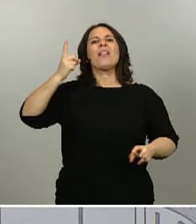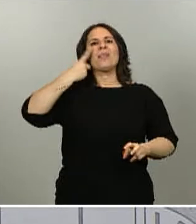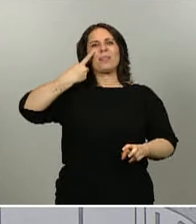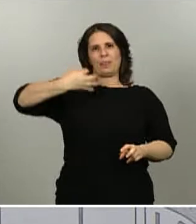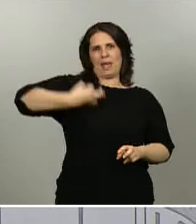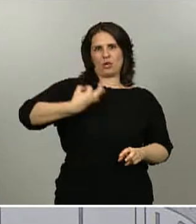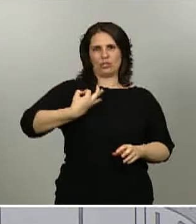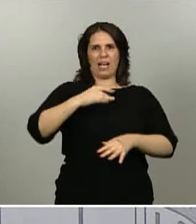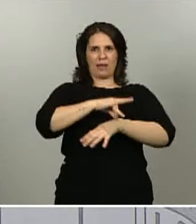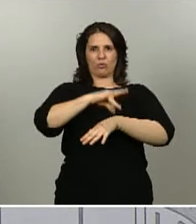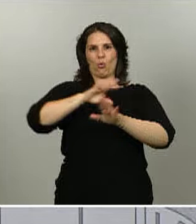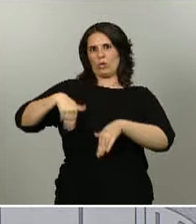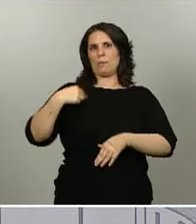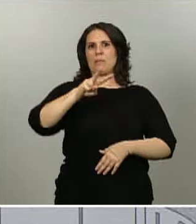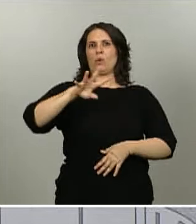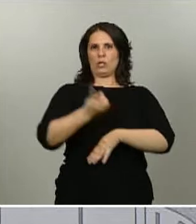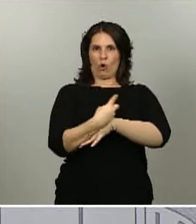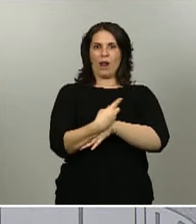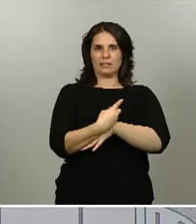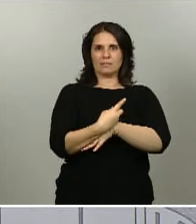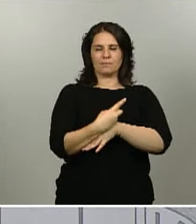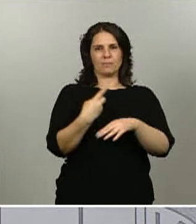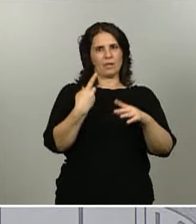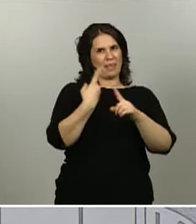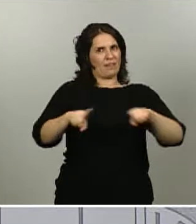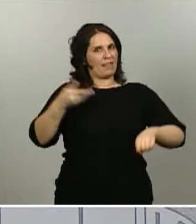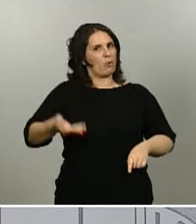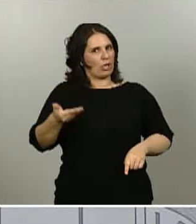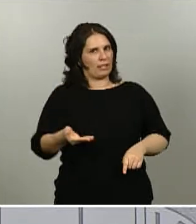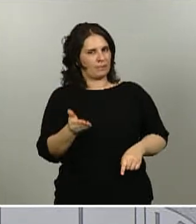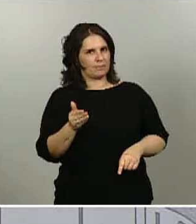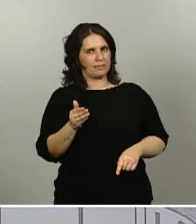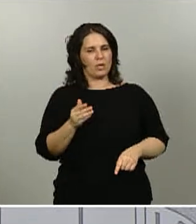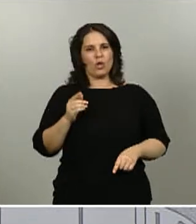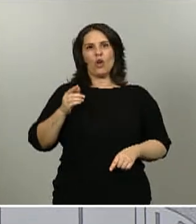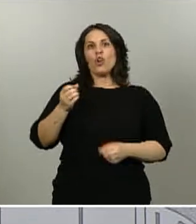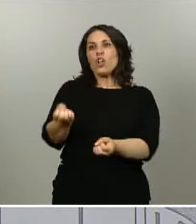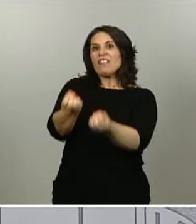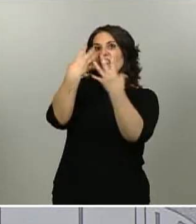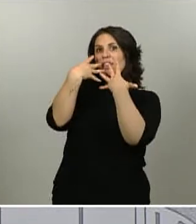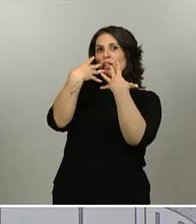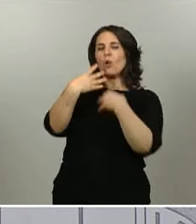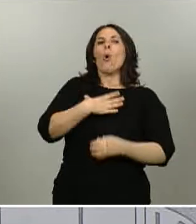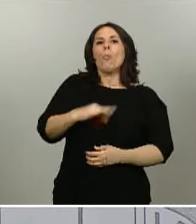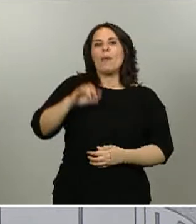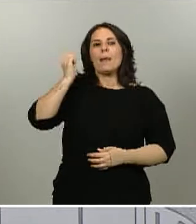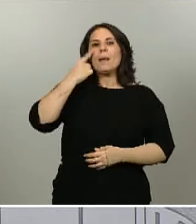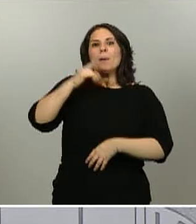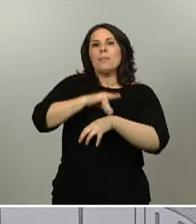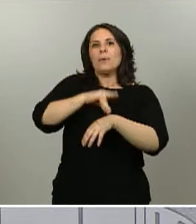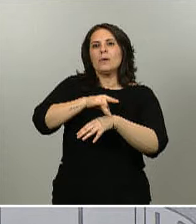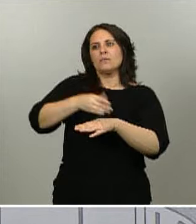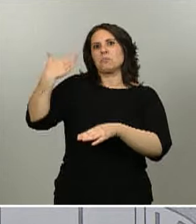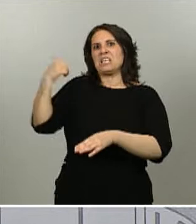24 horas. Hay una diferencia importante. Una notificación podía corresponder a casos diagnosticados semanas antes, días,